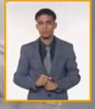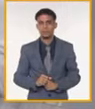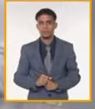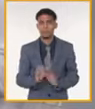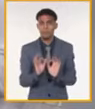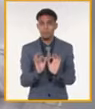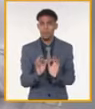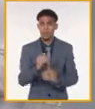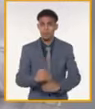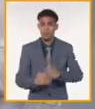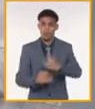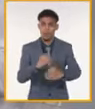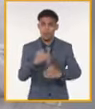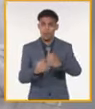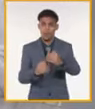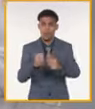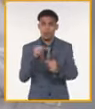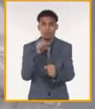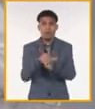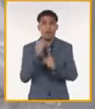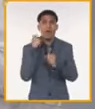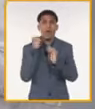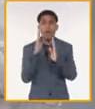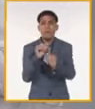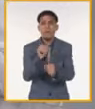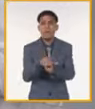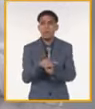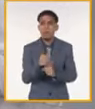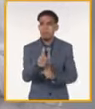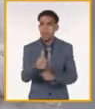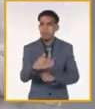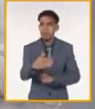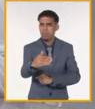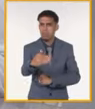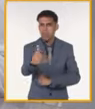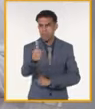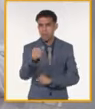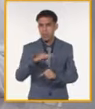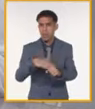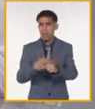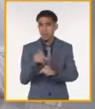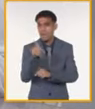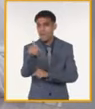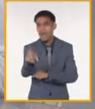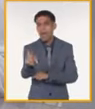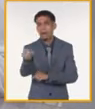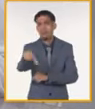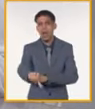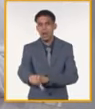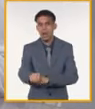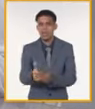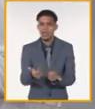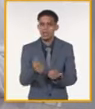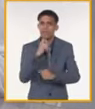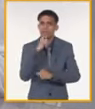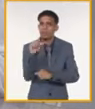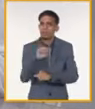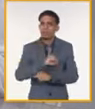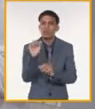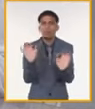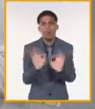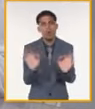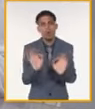proceso Durante los primeros años empezó de una forma pero luego se fue distorsionando y no se logró no se ha logrado la efectiva